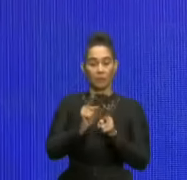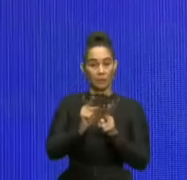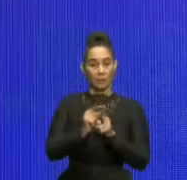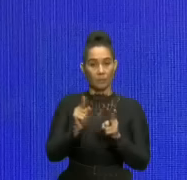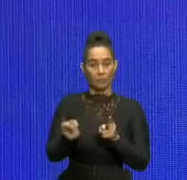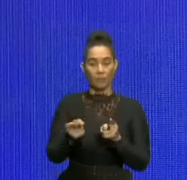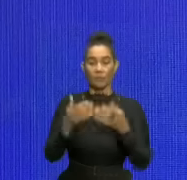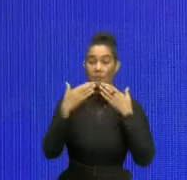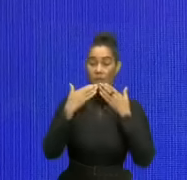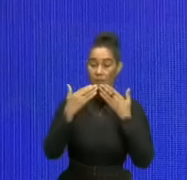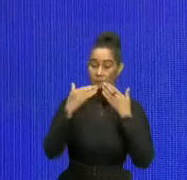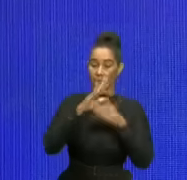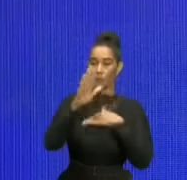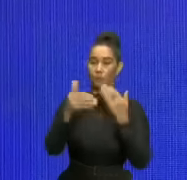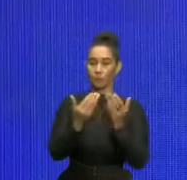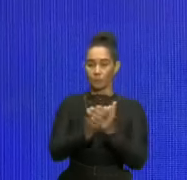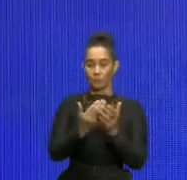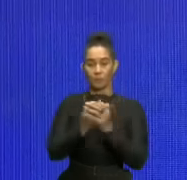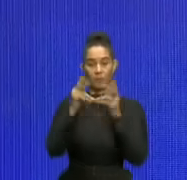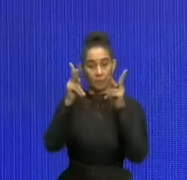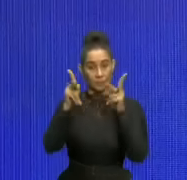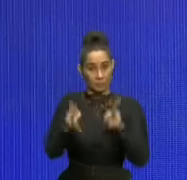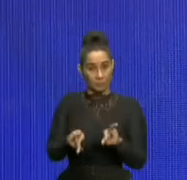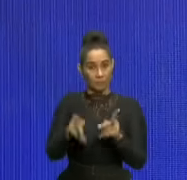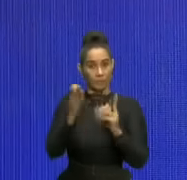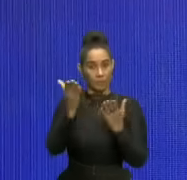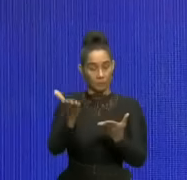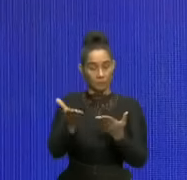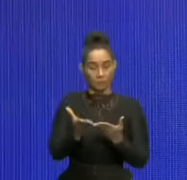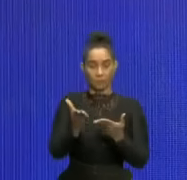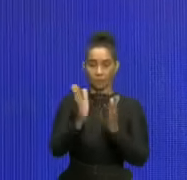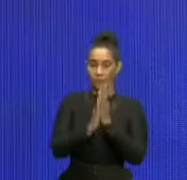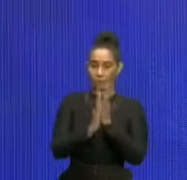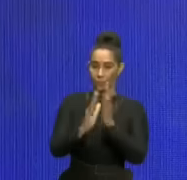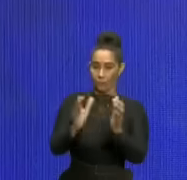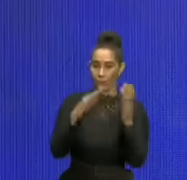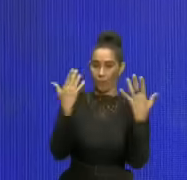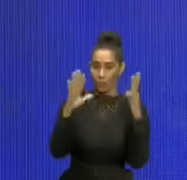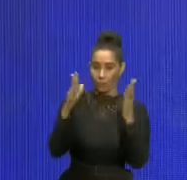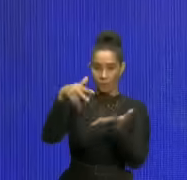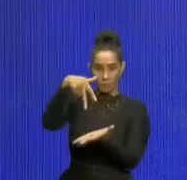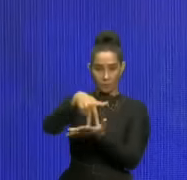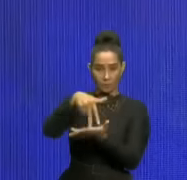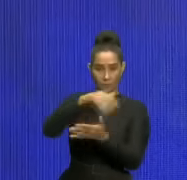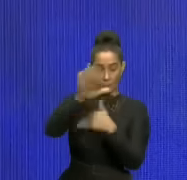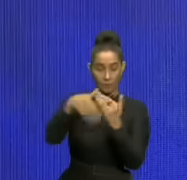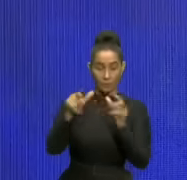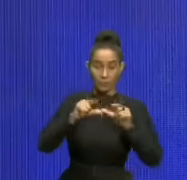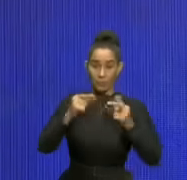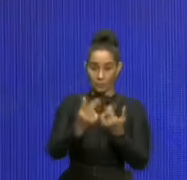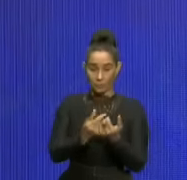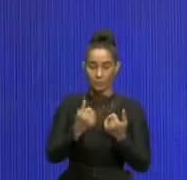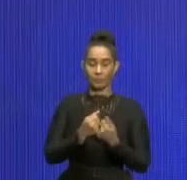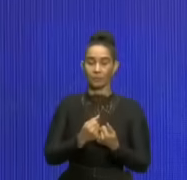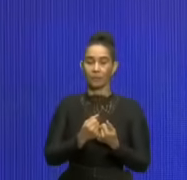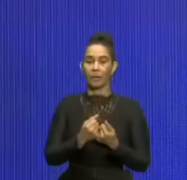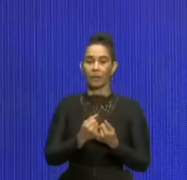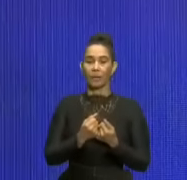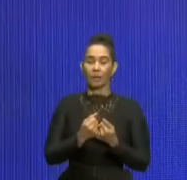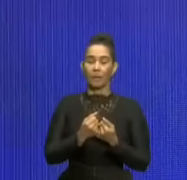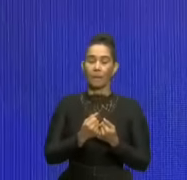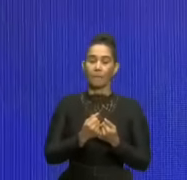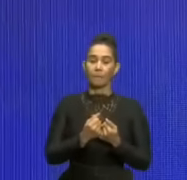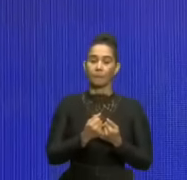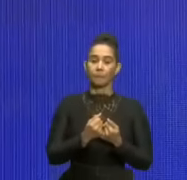además de que se le agradeció a todos de manera, todos dándole un aplauso de pie a todos ellos. Por razones